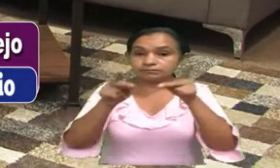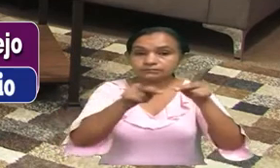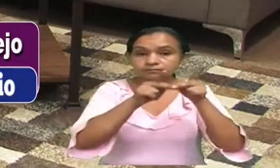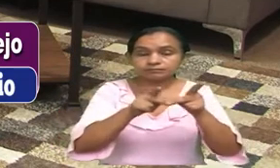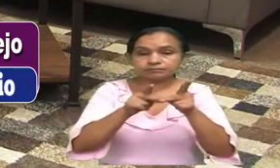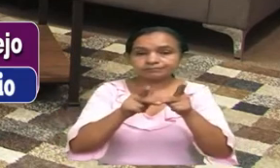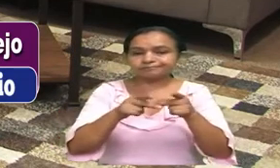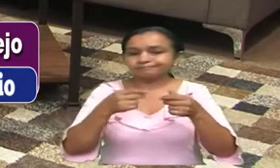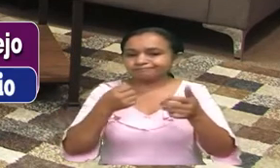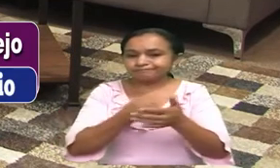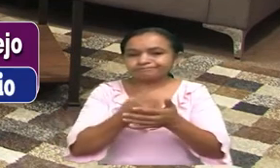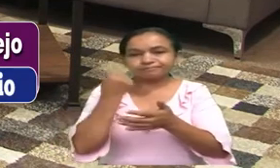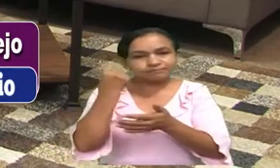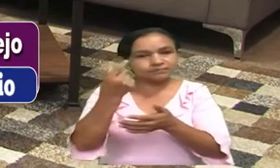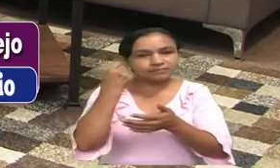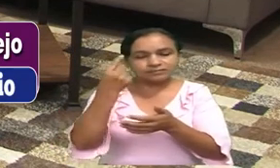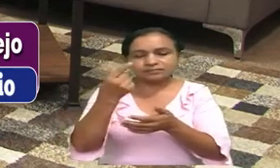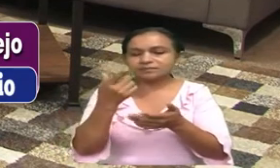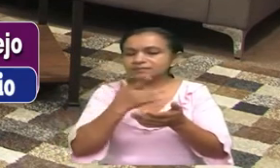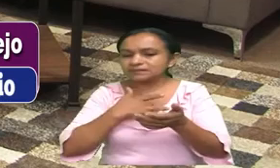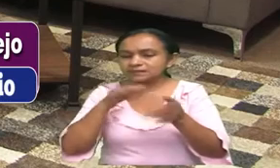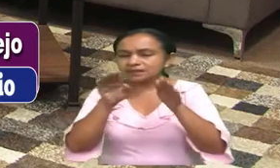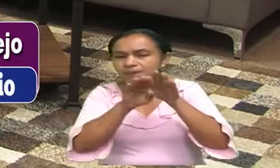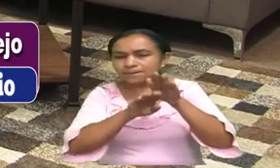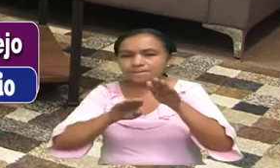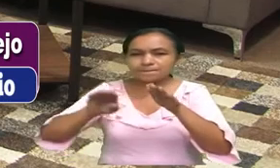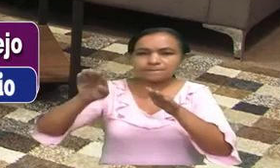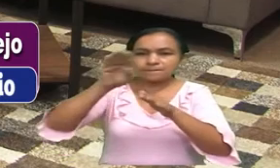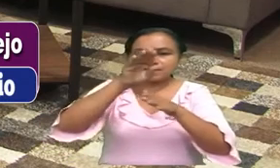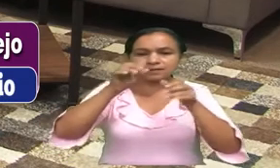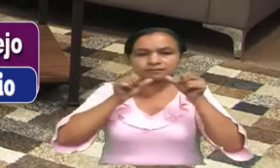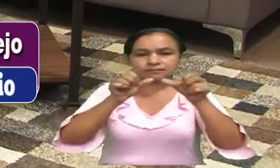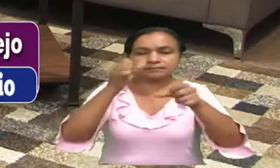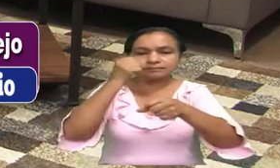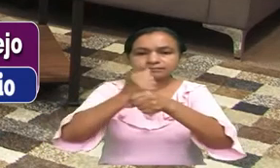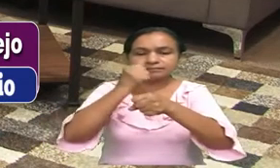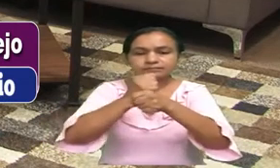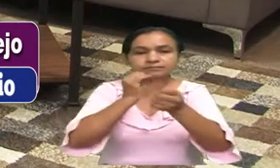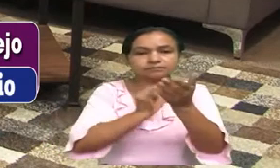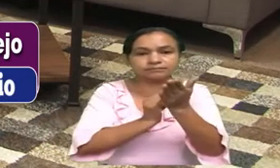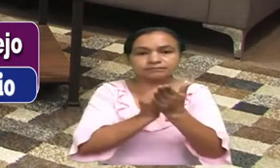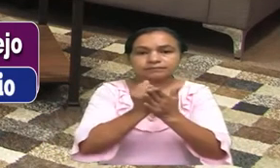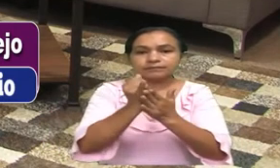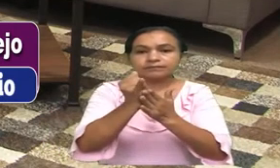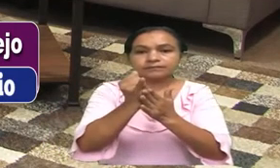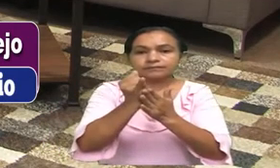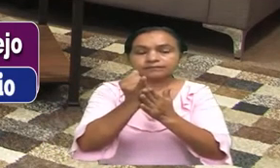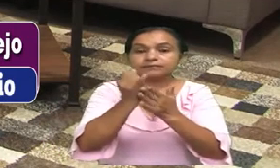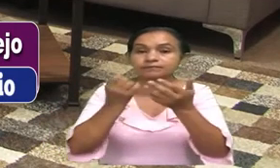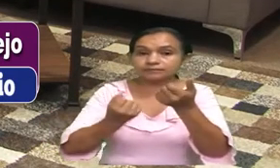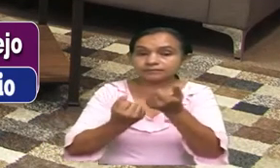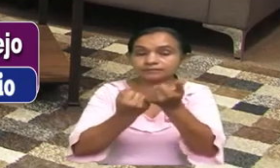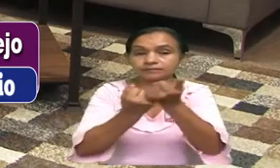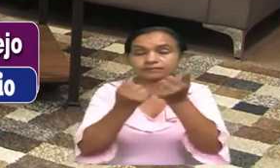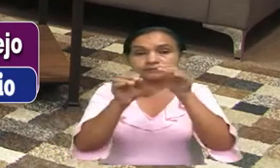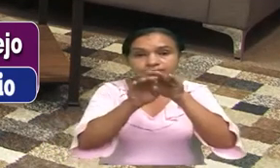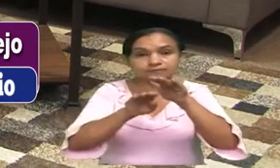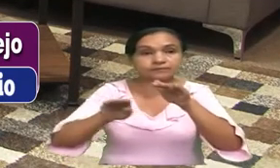estamos satisfechos, o sea, tenemos que seguir trabajando para que la investigación aporte mucho